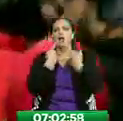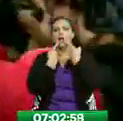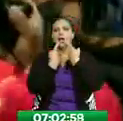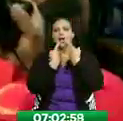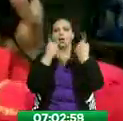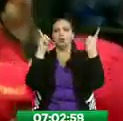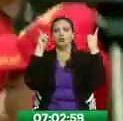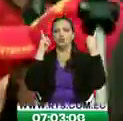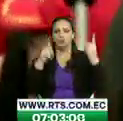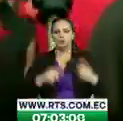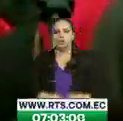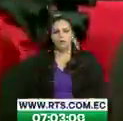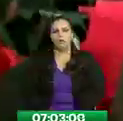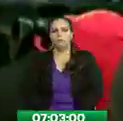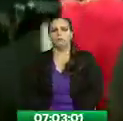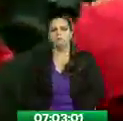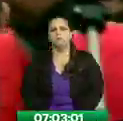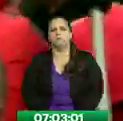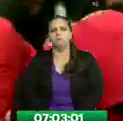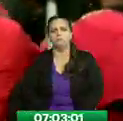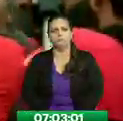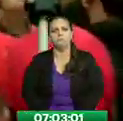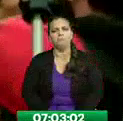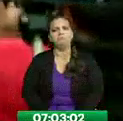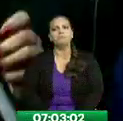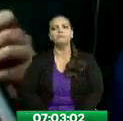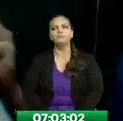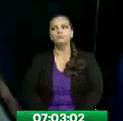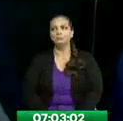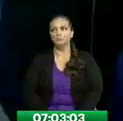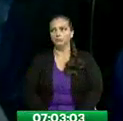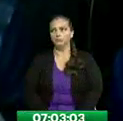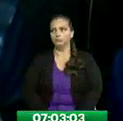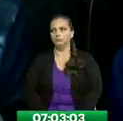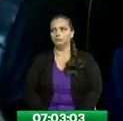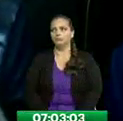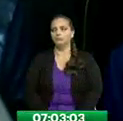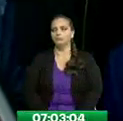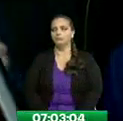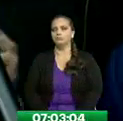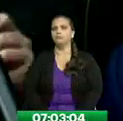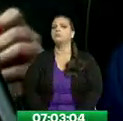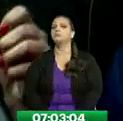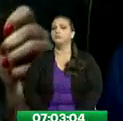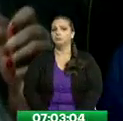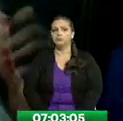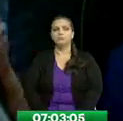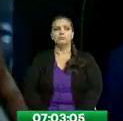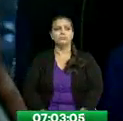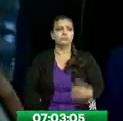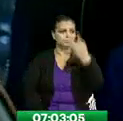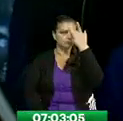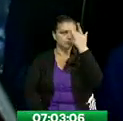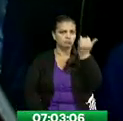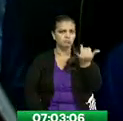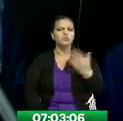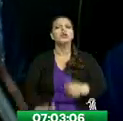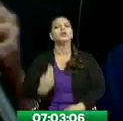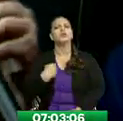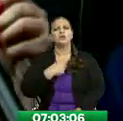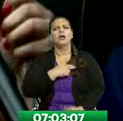justicia y queriendo ganar más espacio en la palestra política. Porque nosotros vamos a enfrentar en las